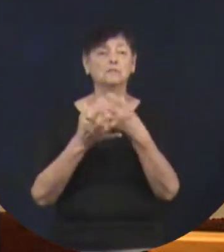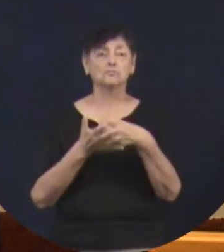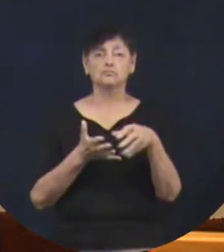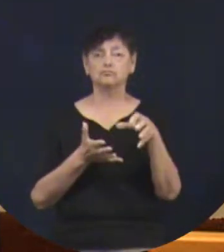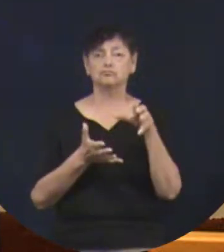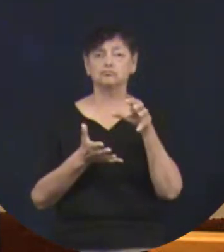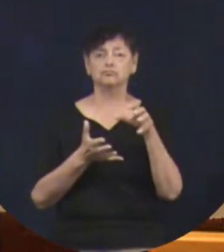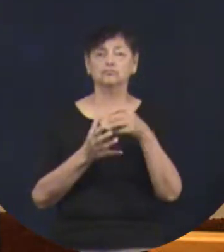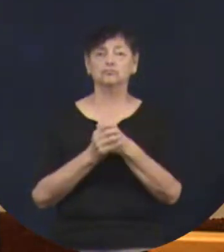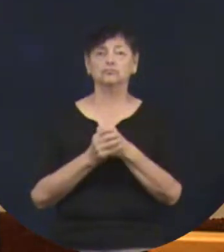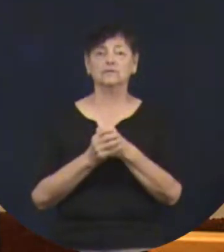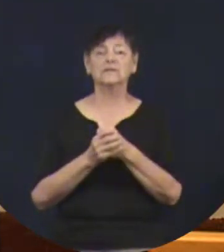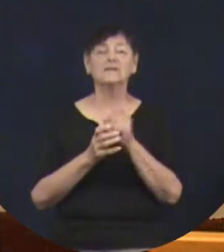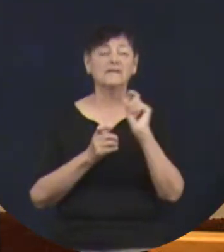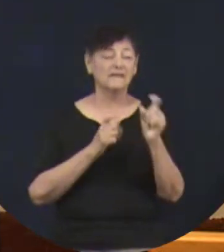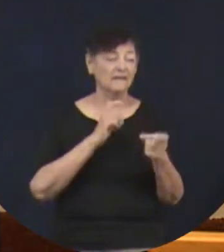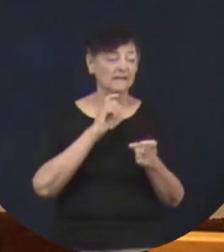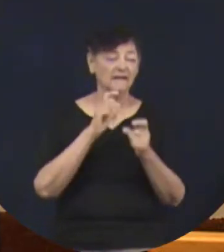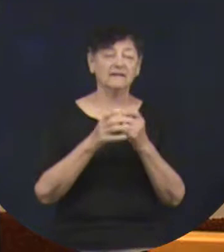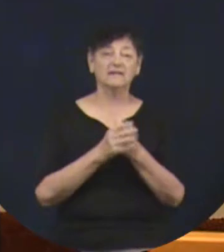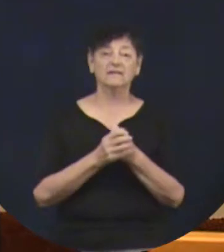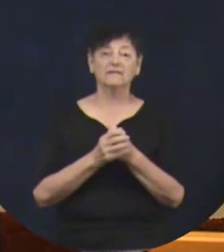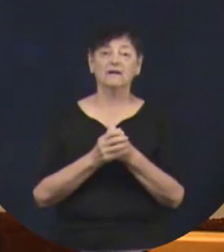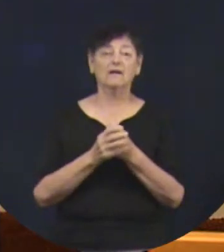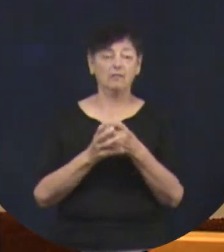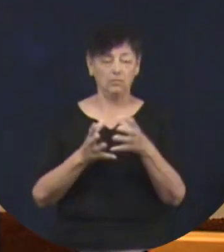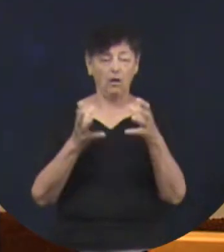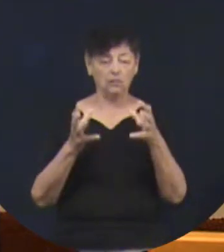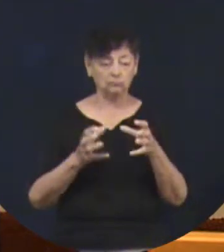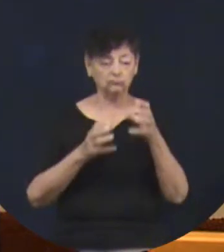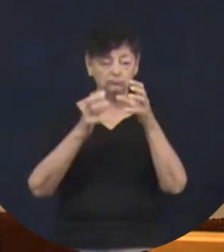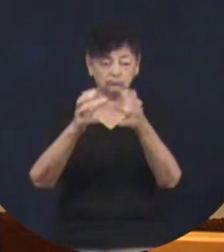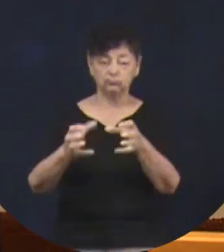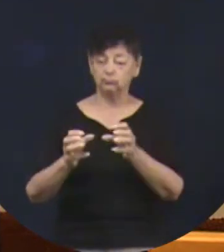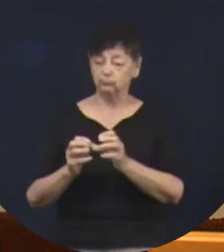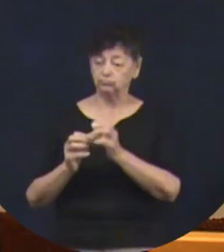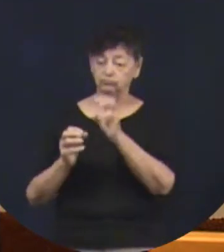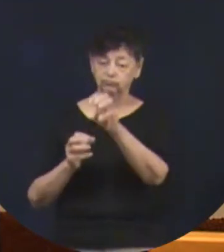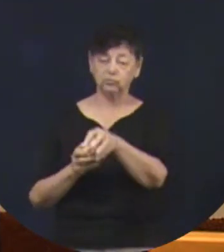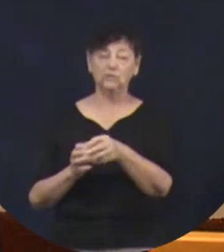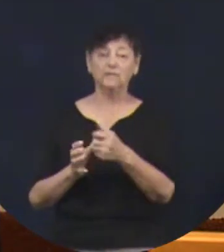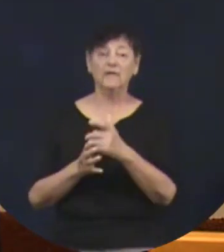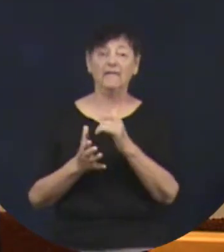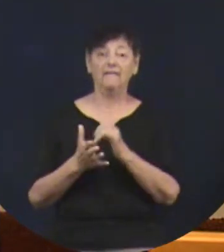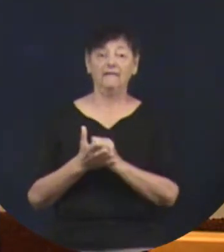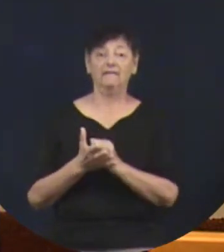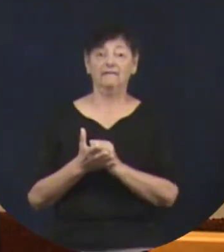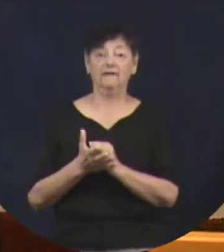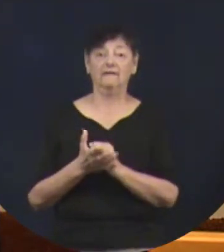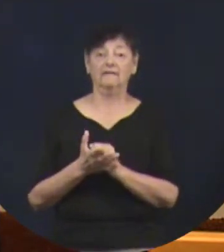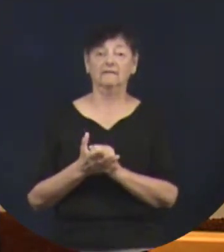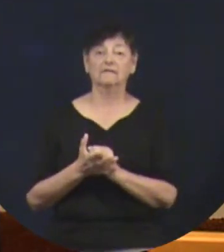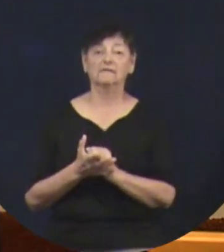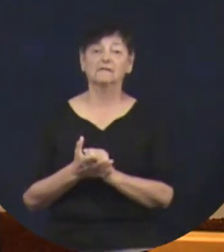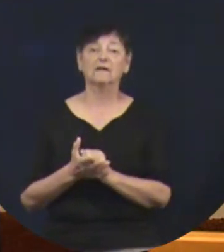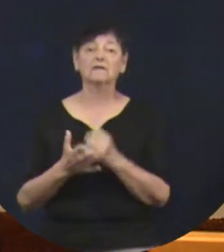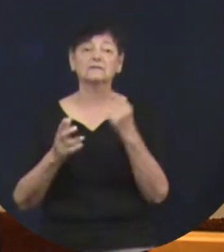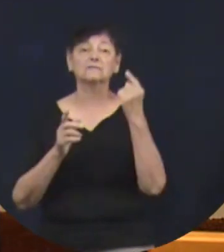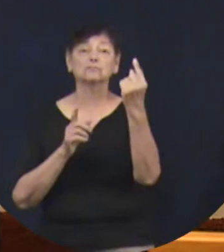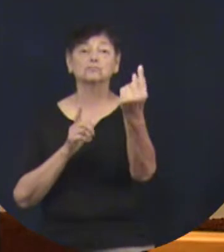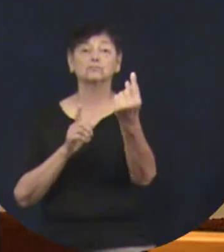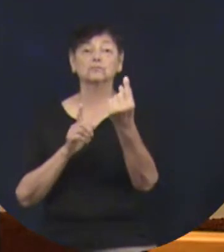ricos daban una abundancia. En esto se